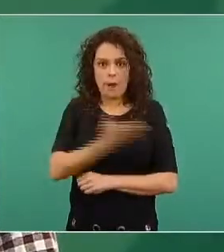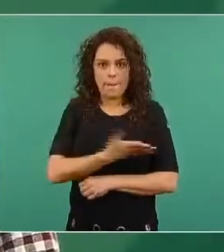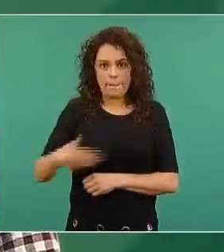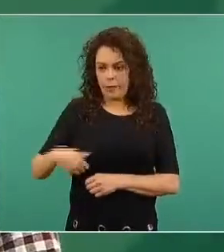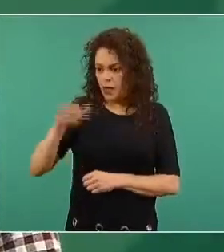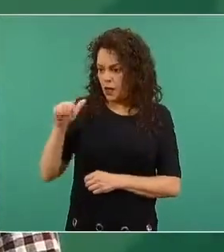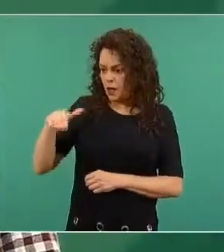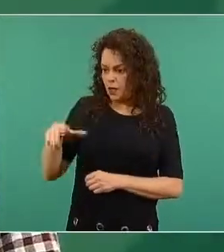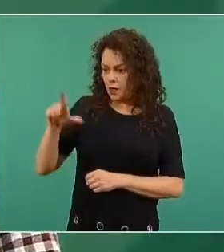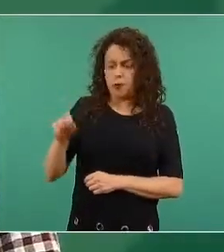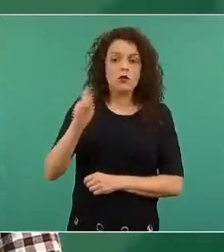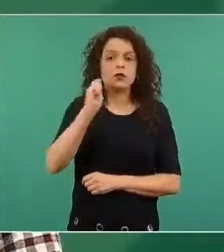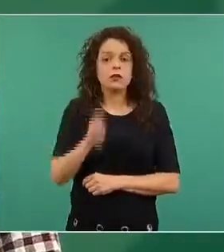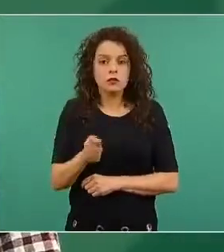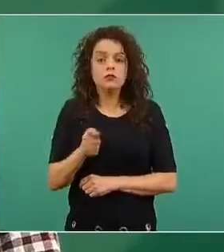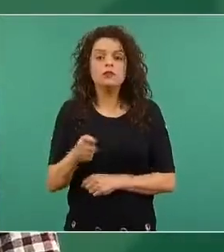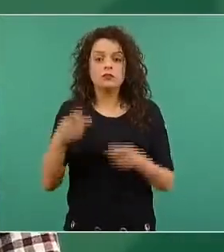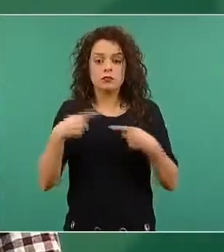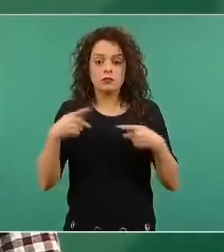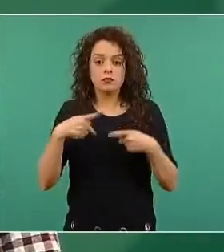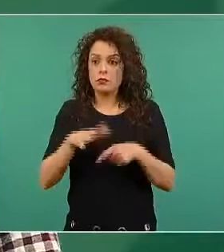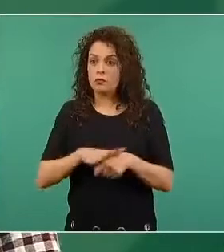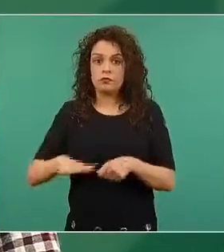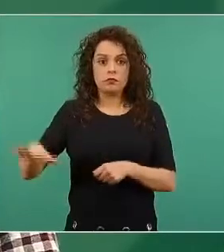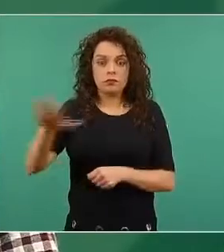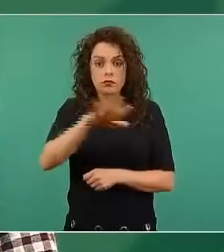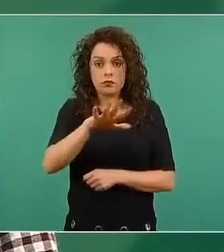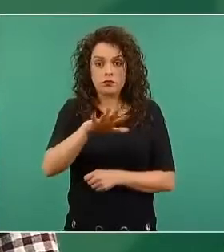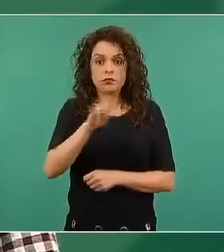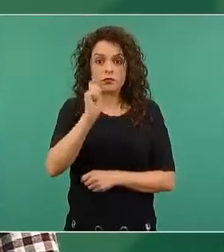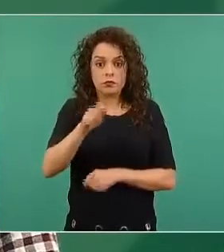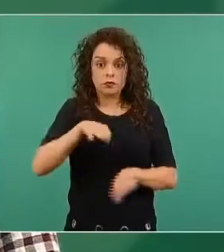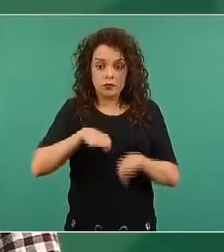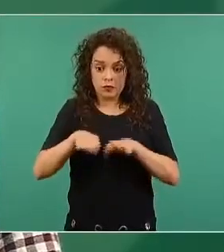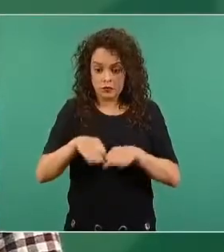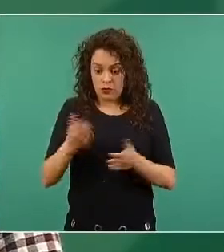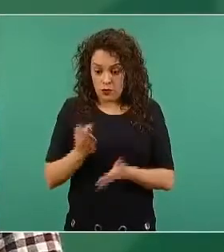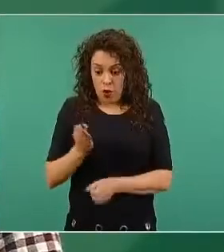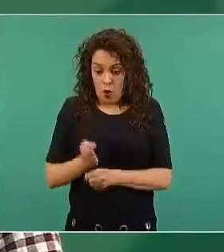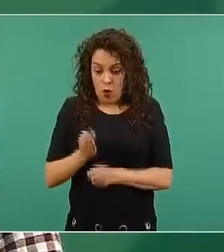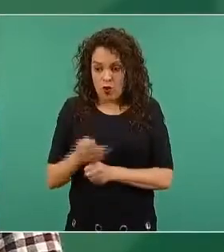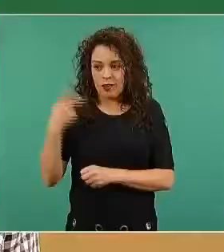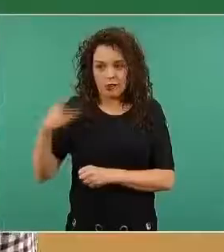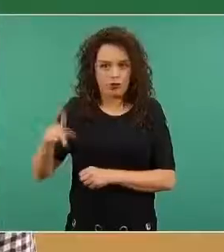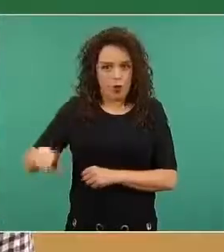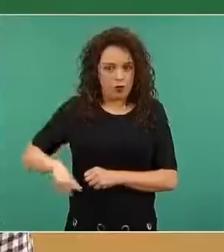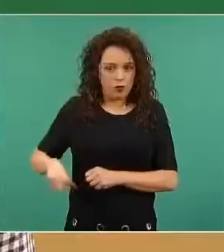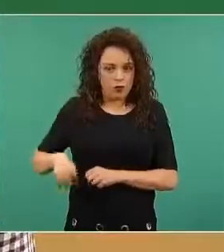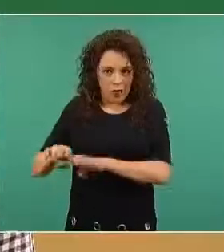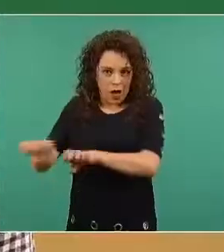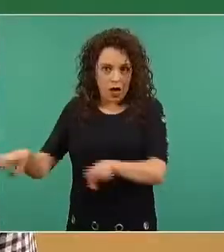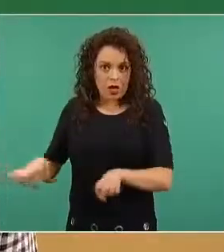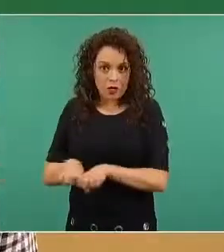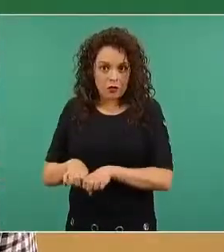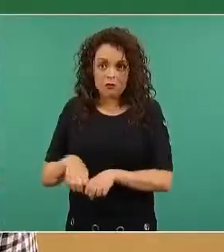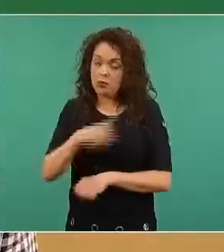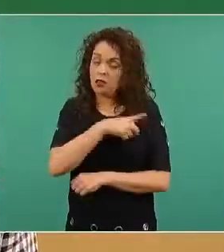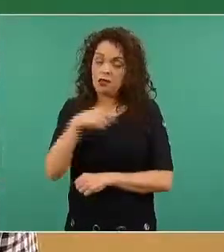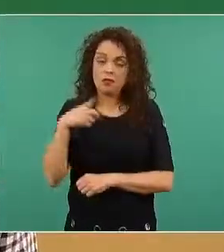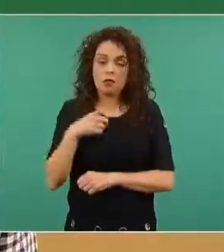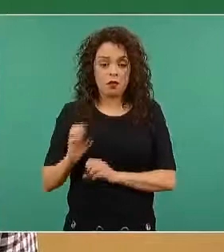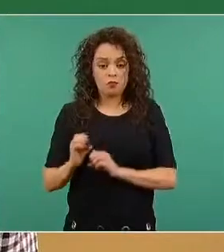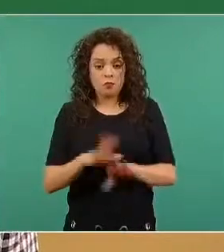la convicción de los funcionarias y funcionarios que trabajamos en su gobierno, que debe haber libertad de